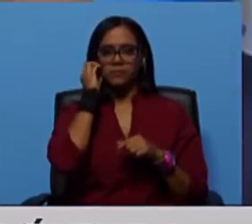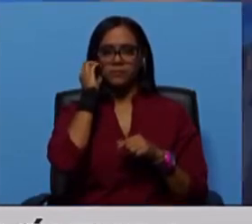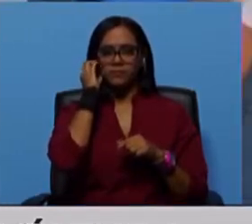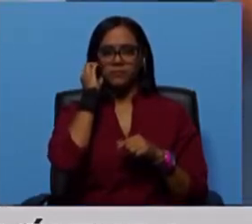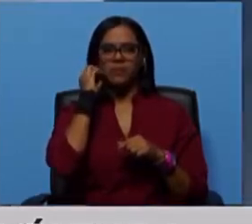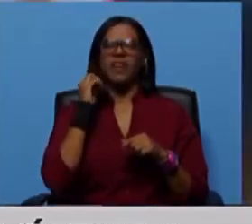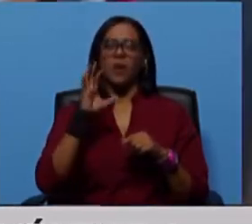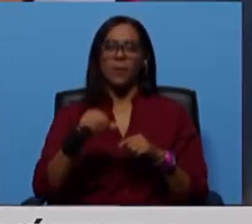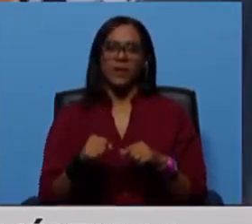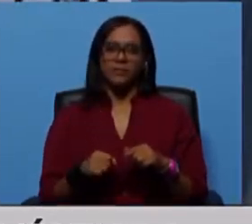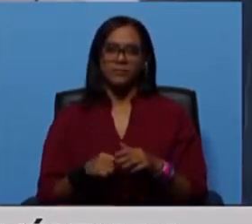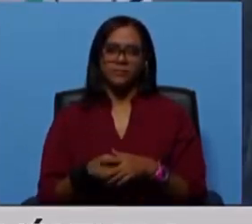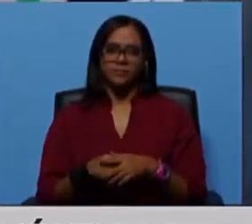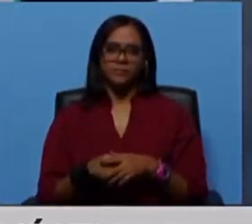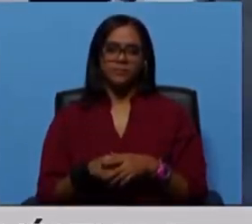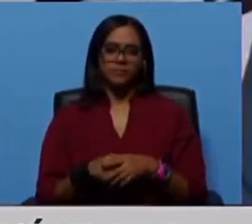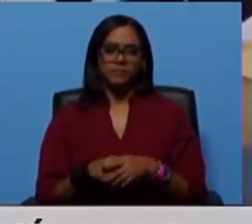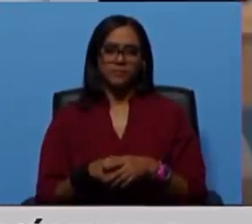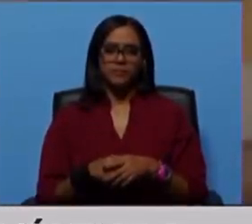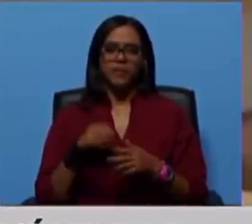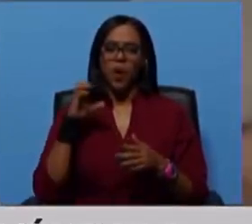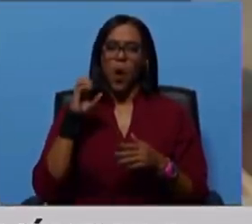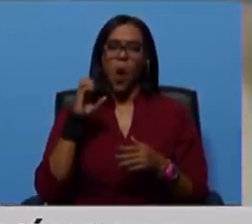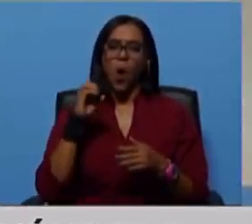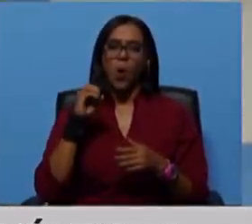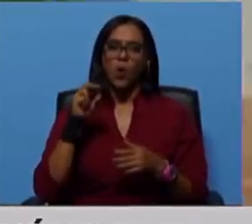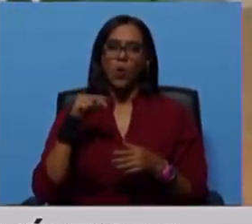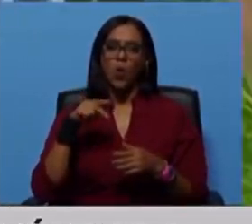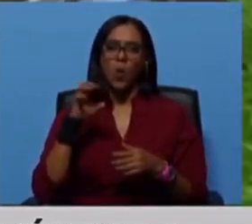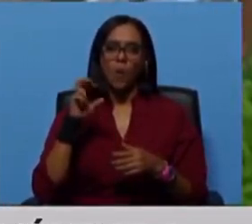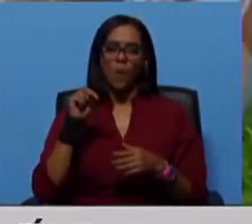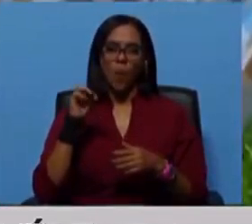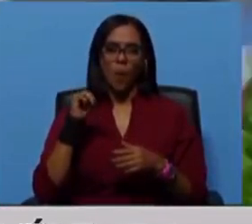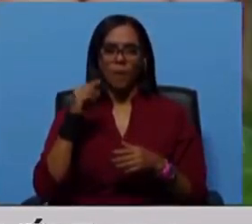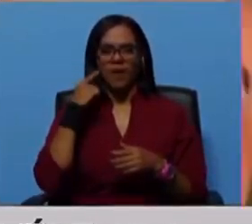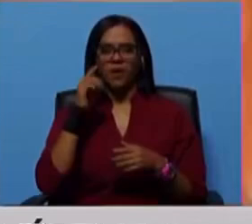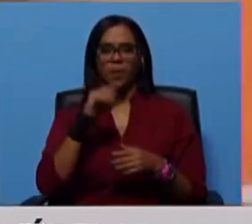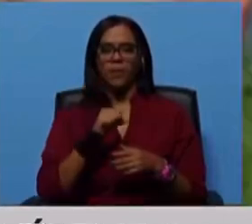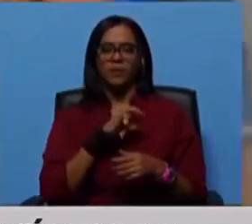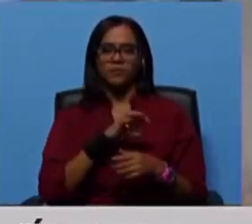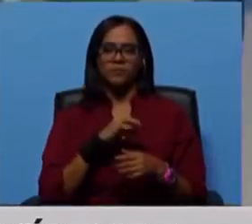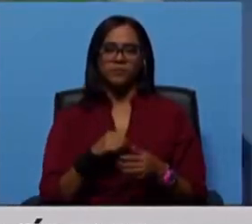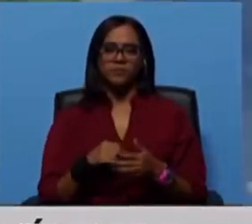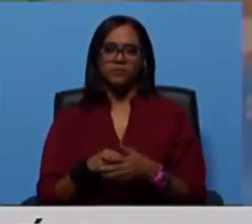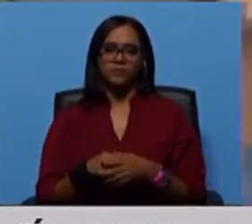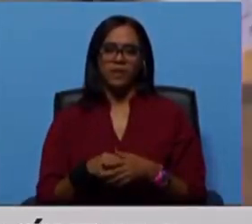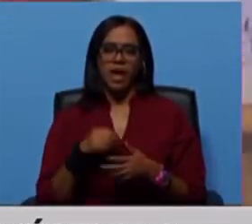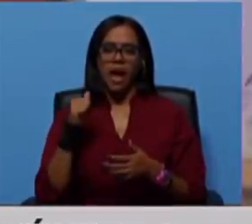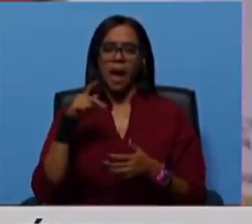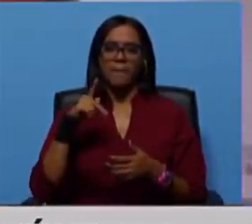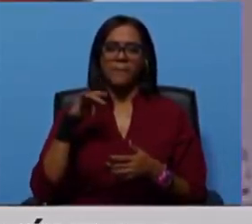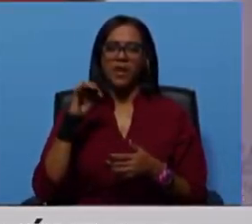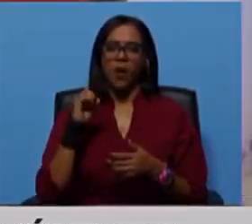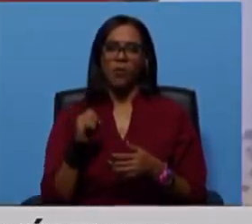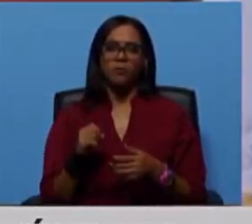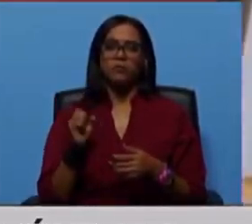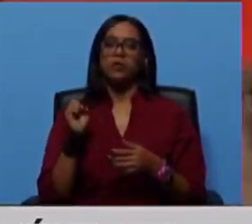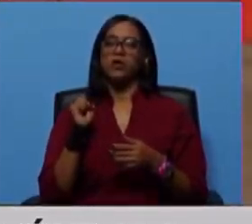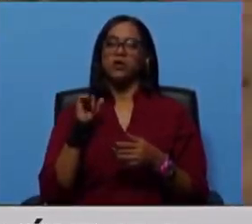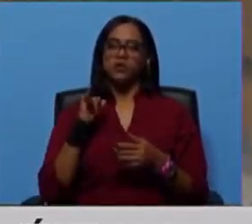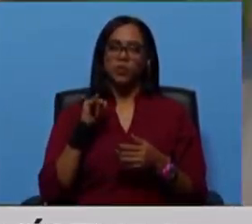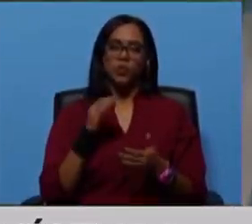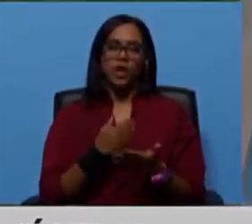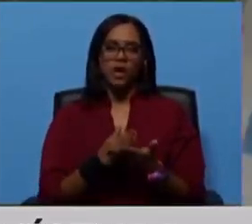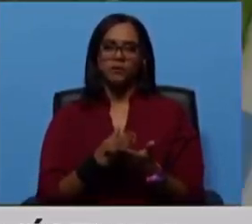qué compraste, papá. Compré ocumo. Ah, vente, camarógrafo, papá. ¿Qué fue lo que compré el señor? Compré apio, compré yuca. ¿Qué vas a hacer,